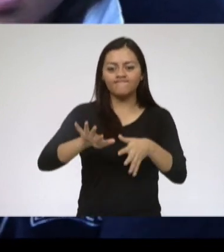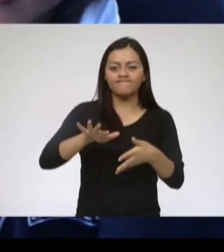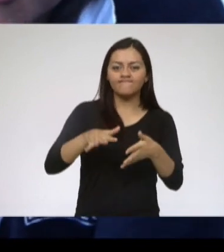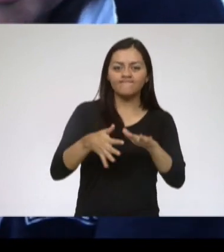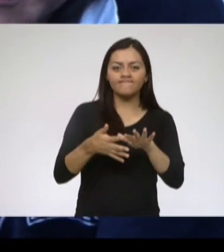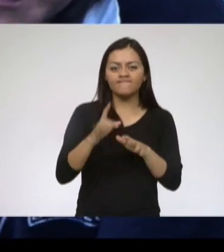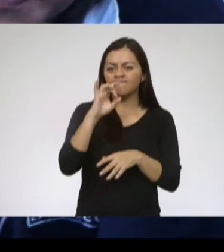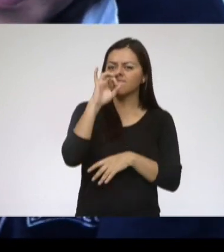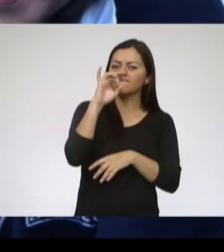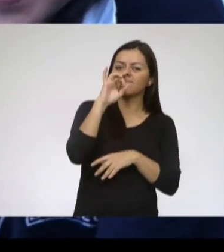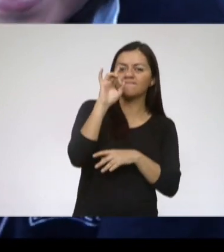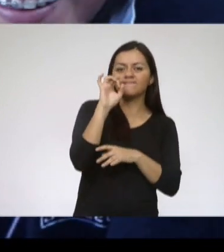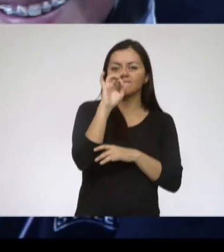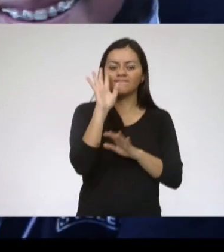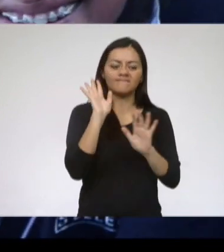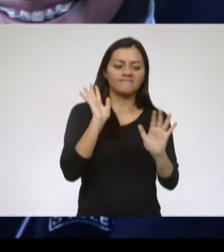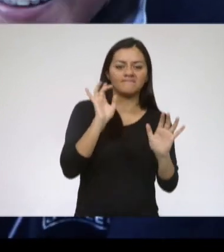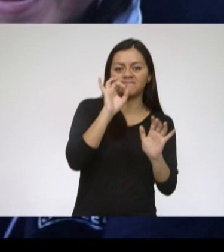medio niñado.